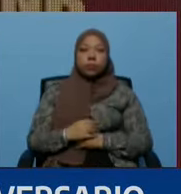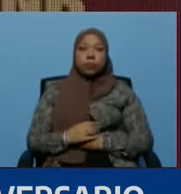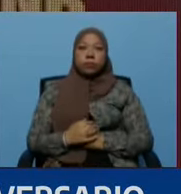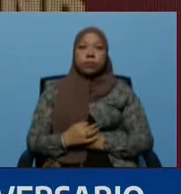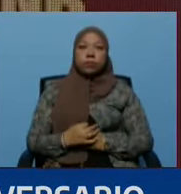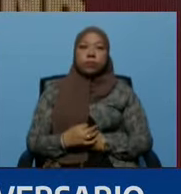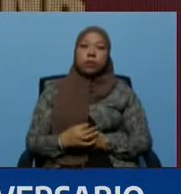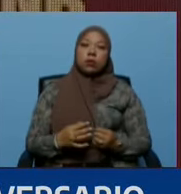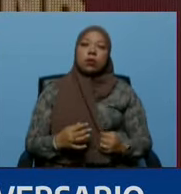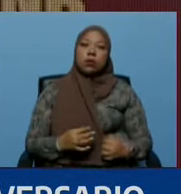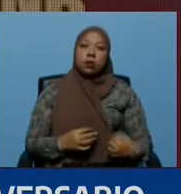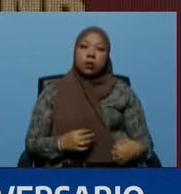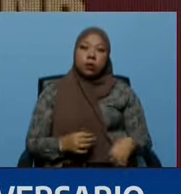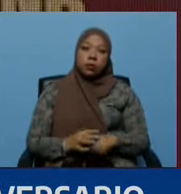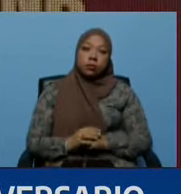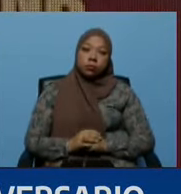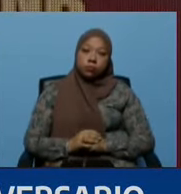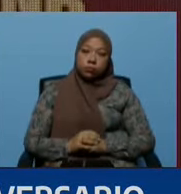Lo masacraron.